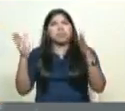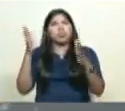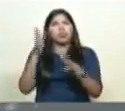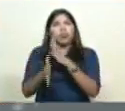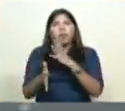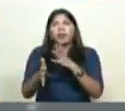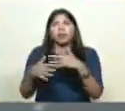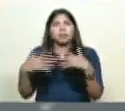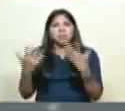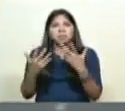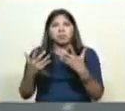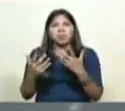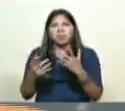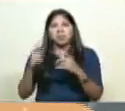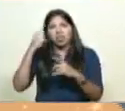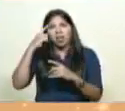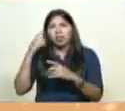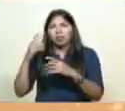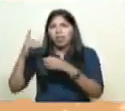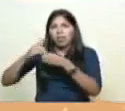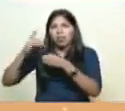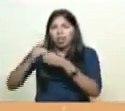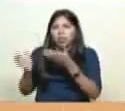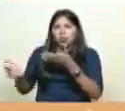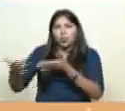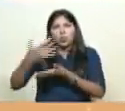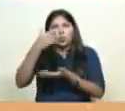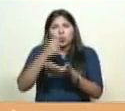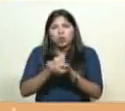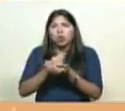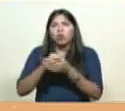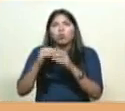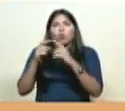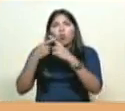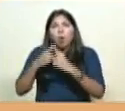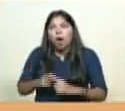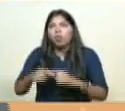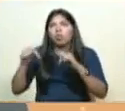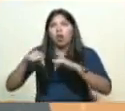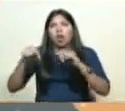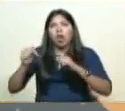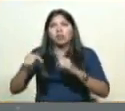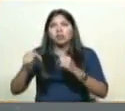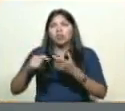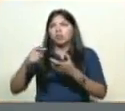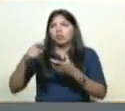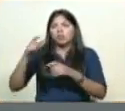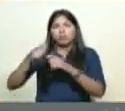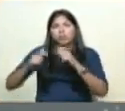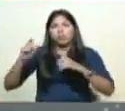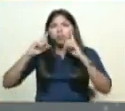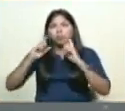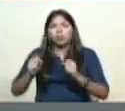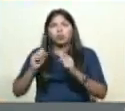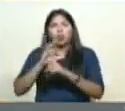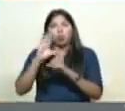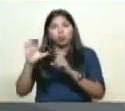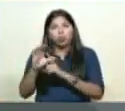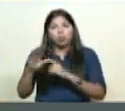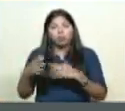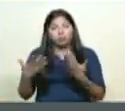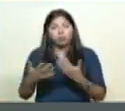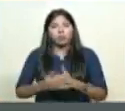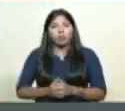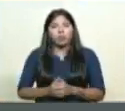que ver con el gran registro nacional de cultores y culturas del país que estamos proponiendo desde el Ministerio del Poder Popular para la Cultura. Todo esto forma parte,